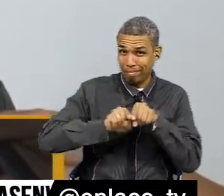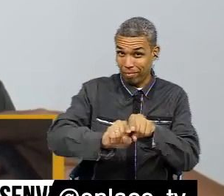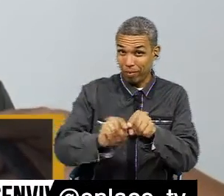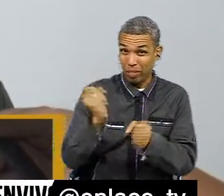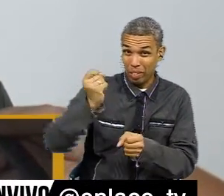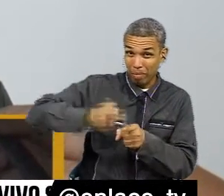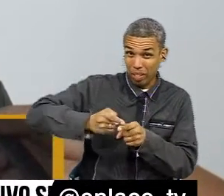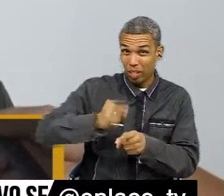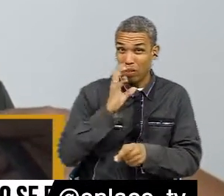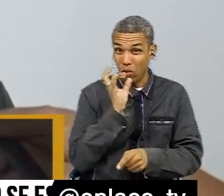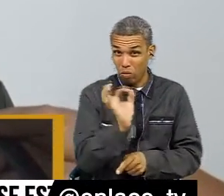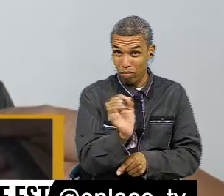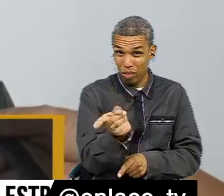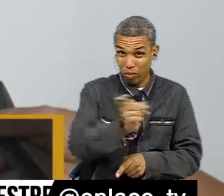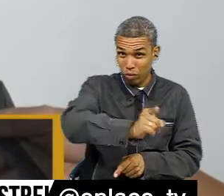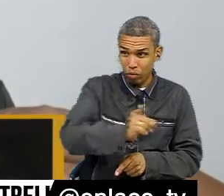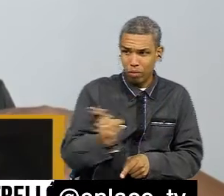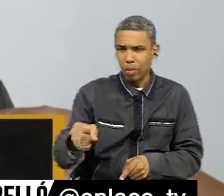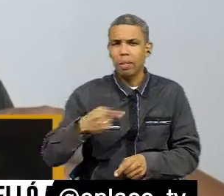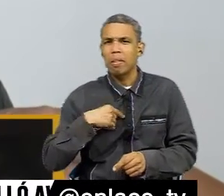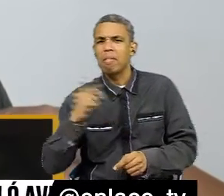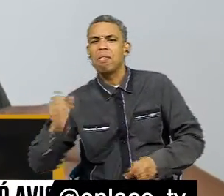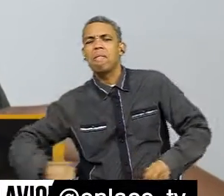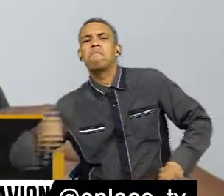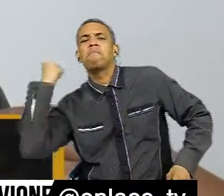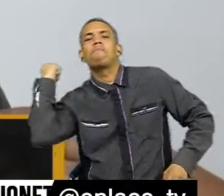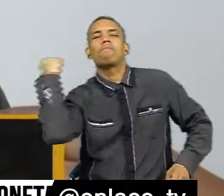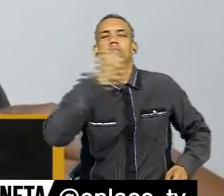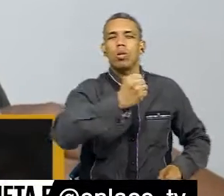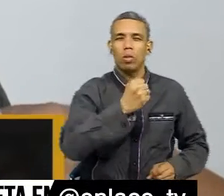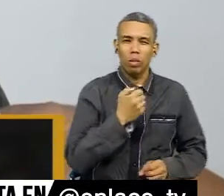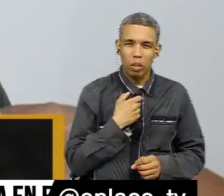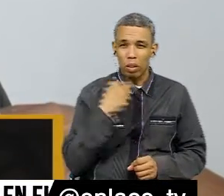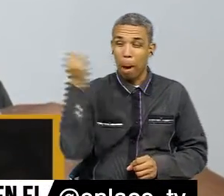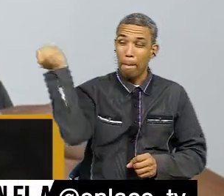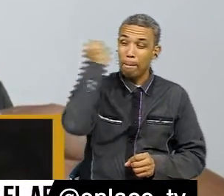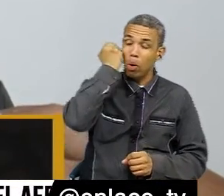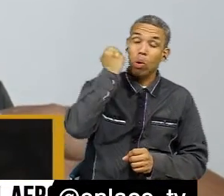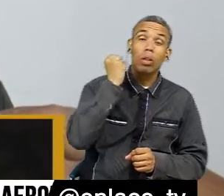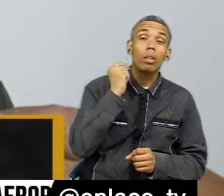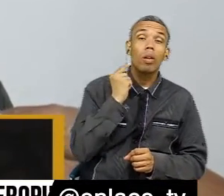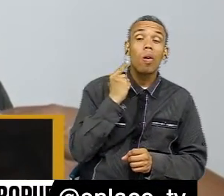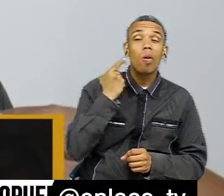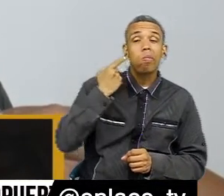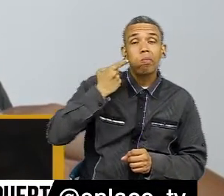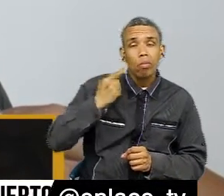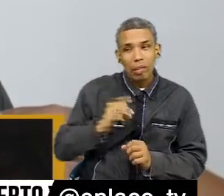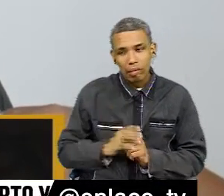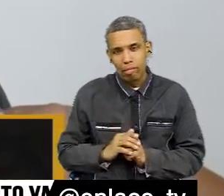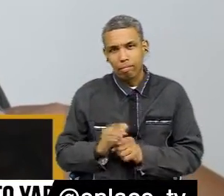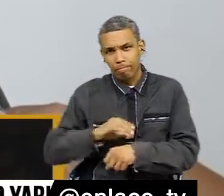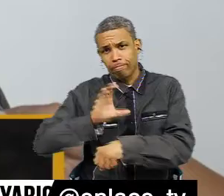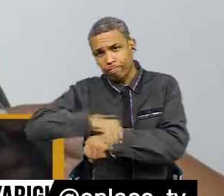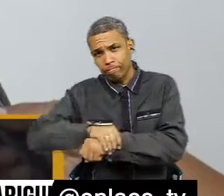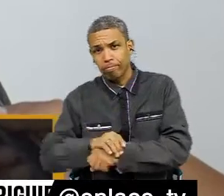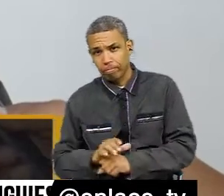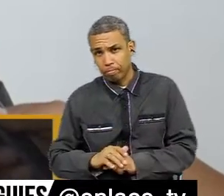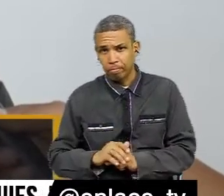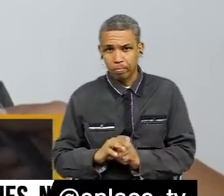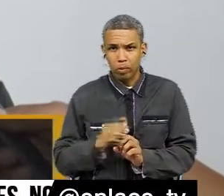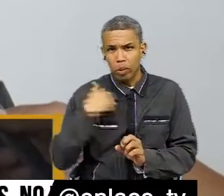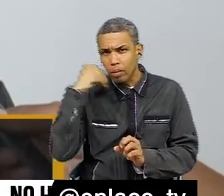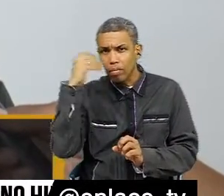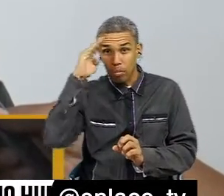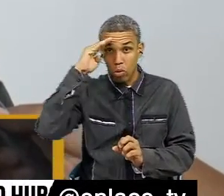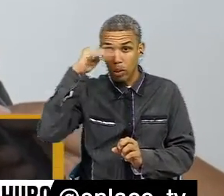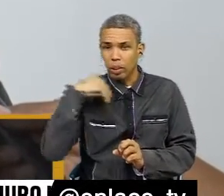que hay es un incidente de violencia intrafamiliar en el cual pues las unidades del Modelo Nacional de Vigilancia Comunitaria por cuadrantes dan captura precisamente